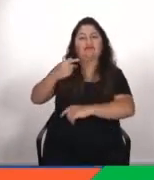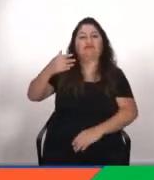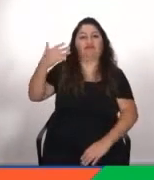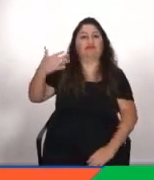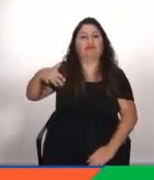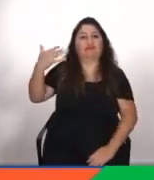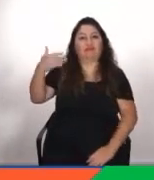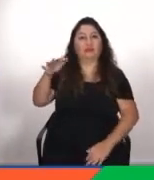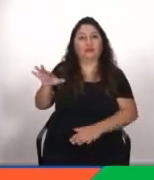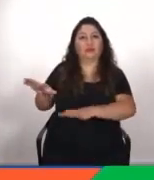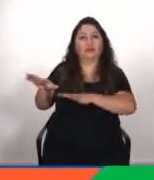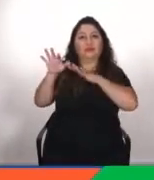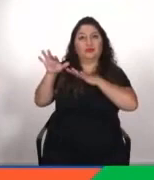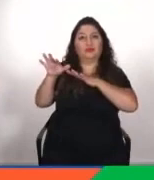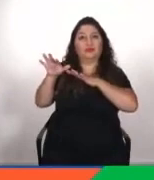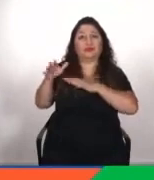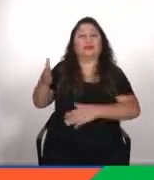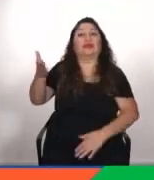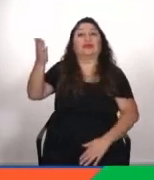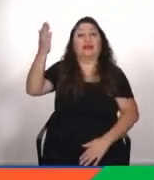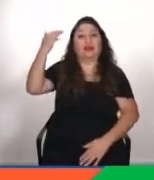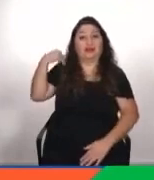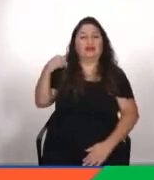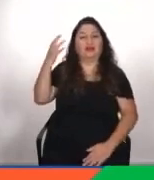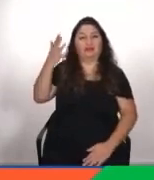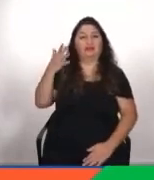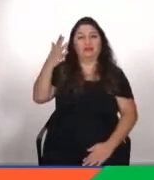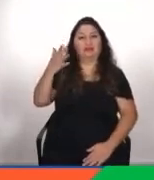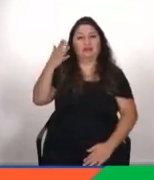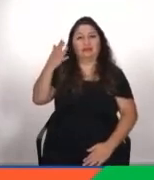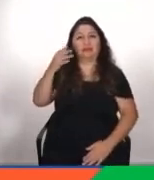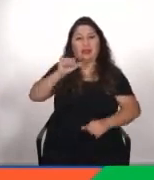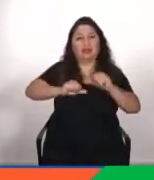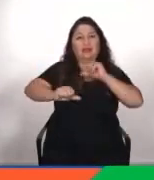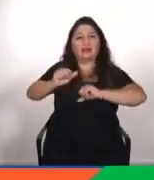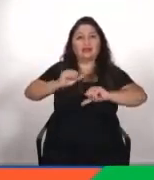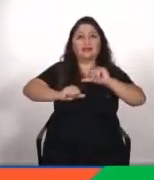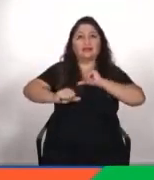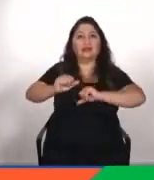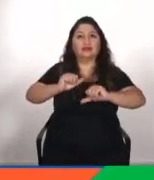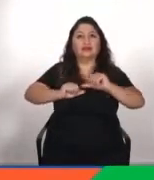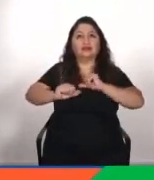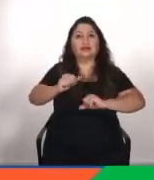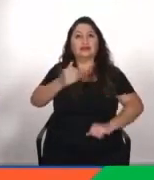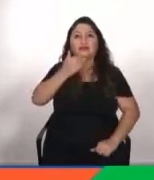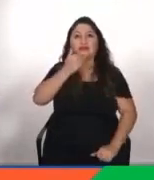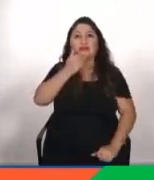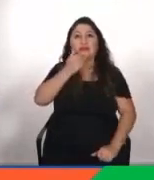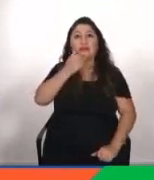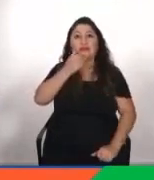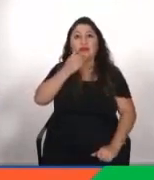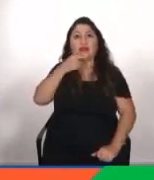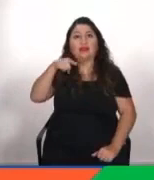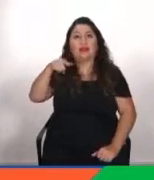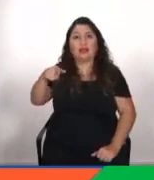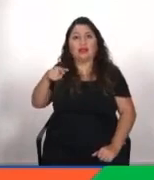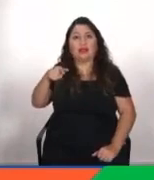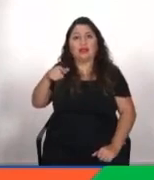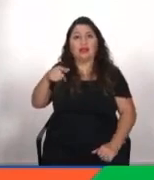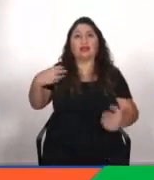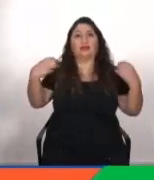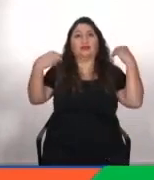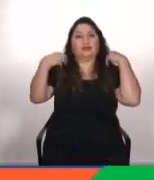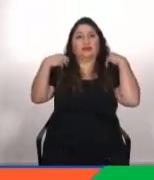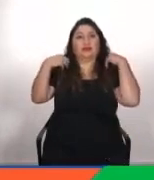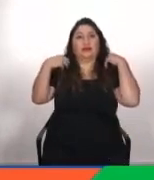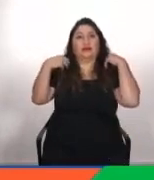porque hacía stand-up de ciencia, uno de los pioneros en ello, y además aparece y conduce el programa de